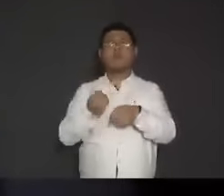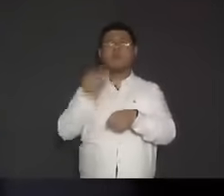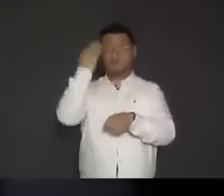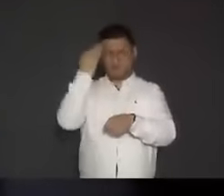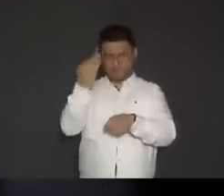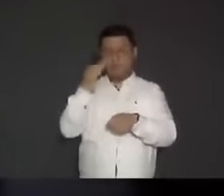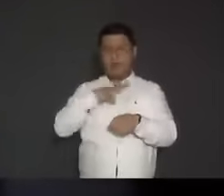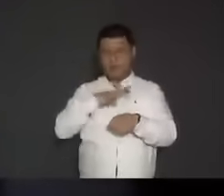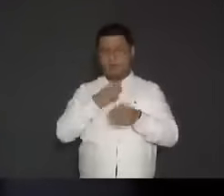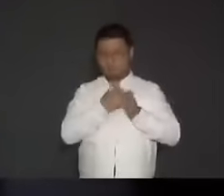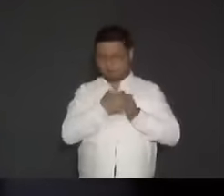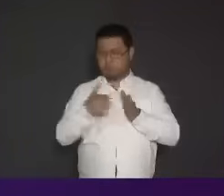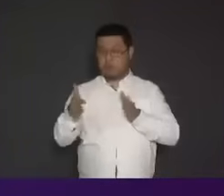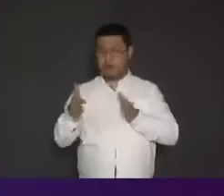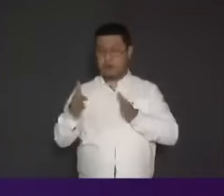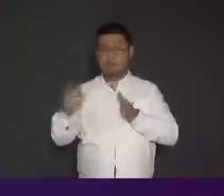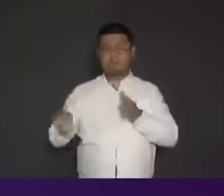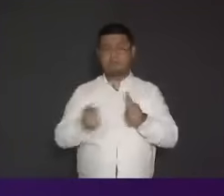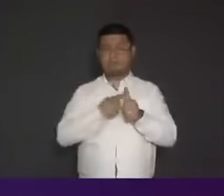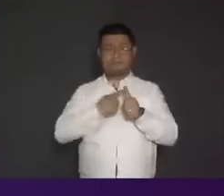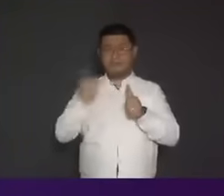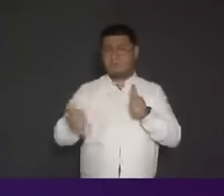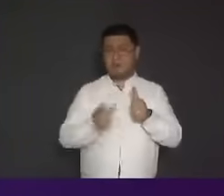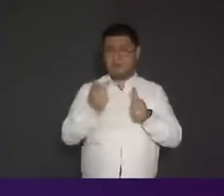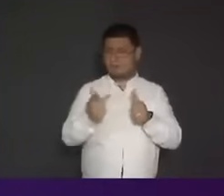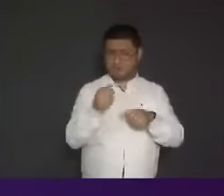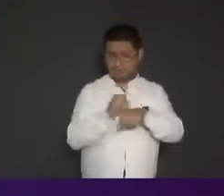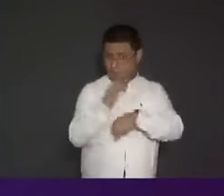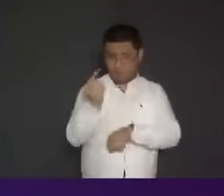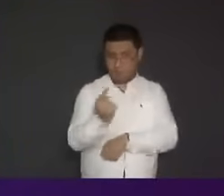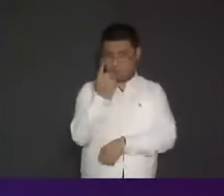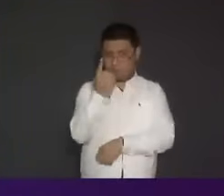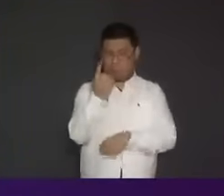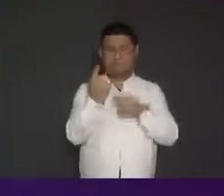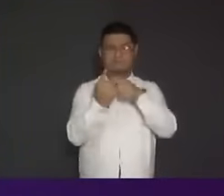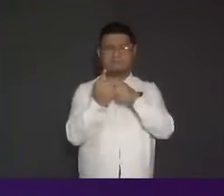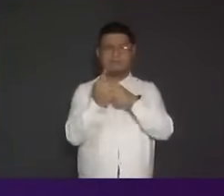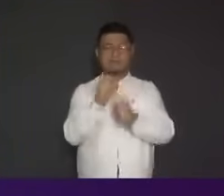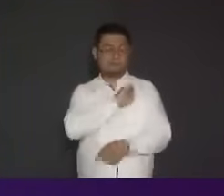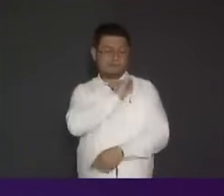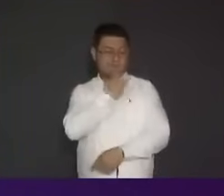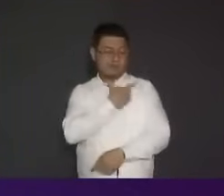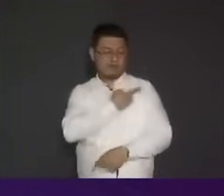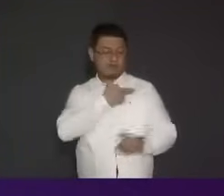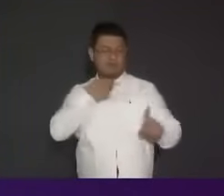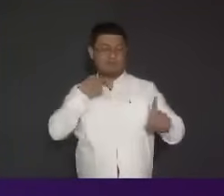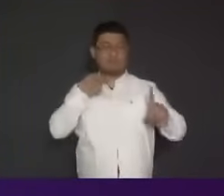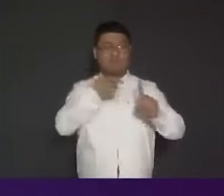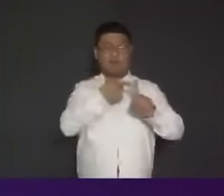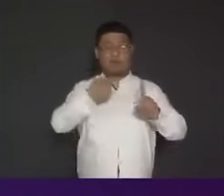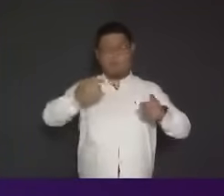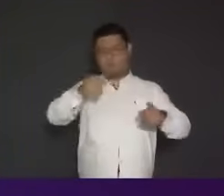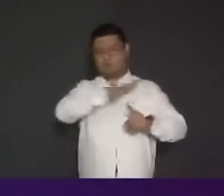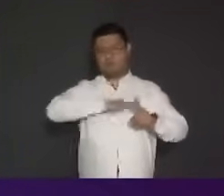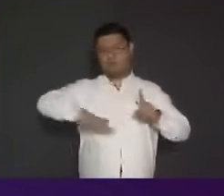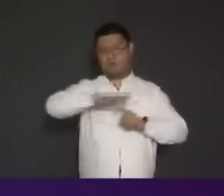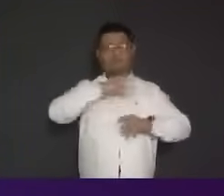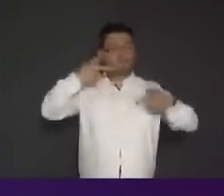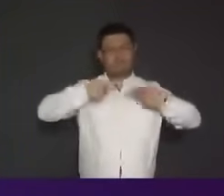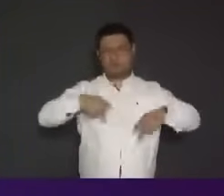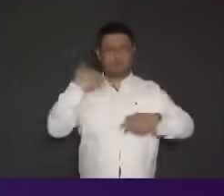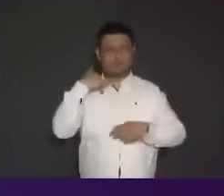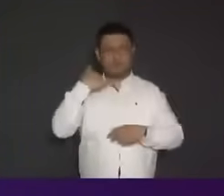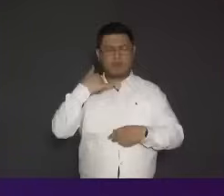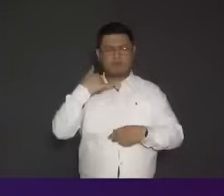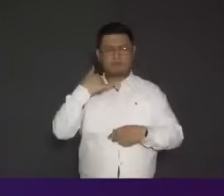segmento. La pregunta número 1 es la más votada en redes sociales. La salud para los yucatecos es algo muy importante. Por eso